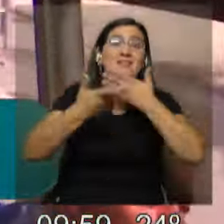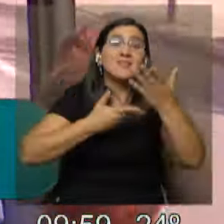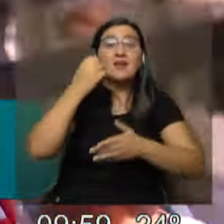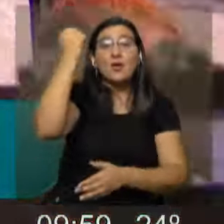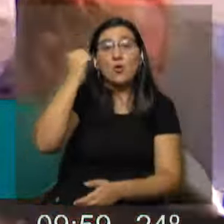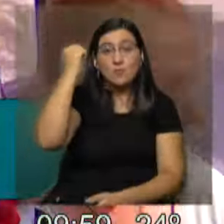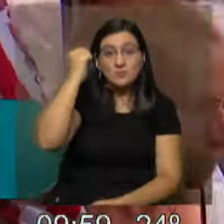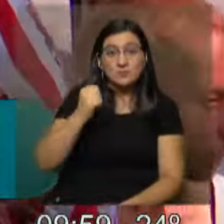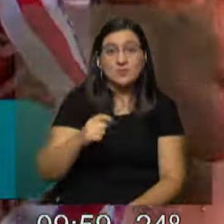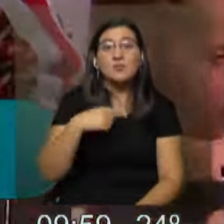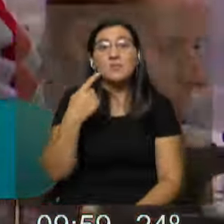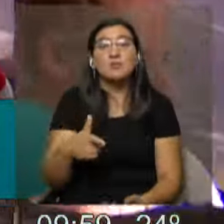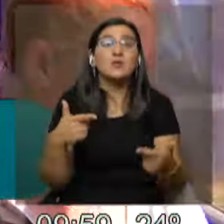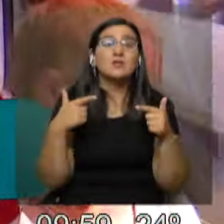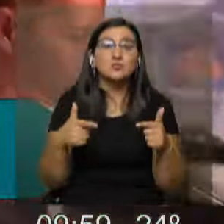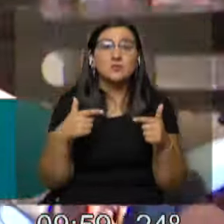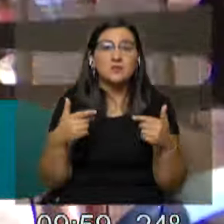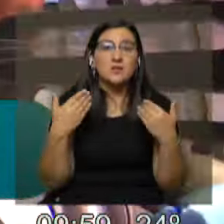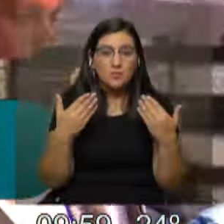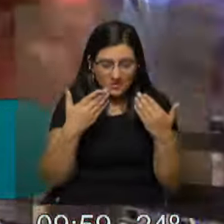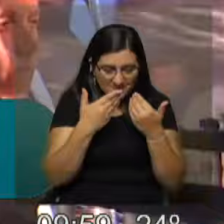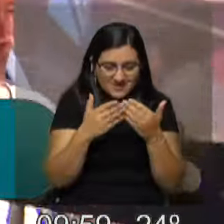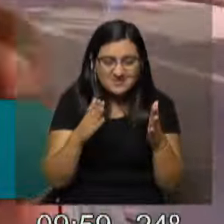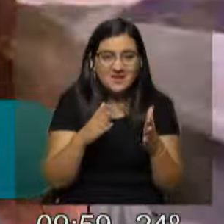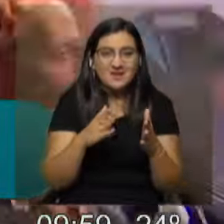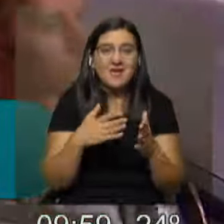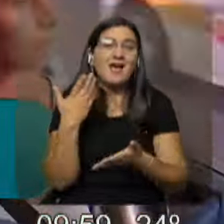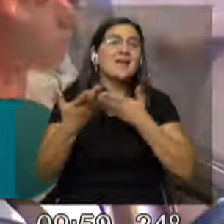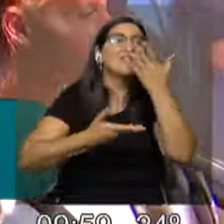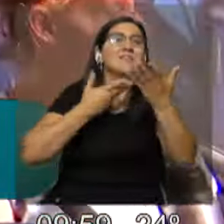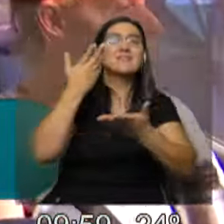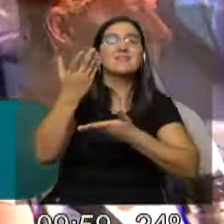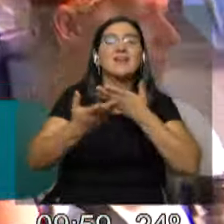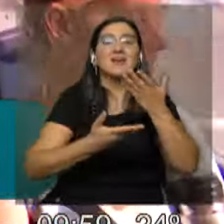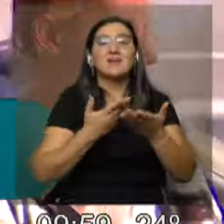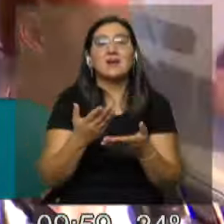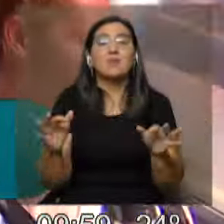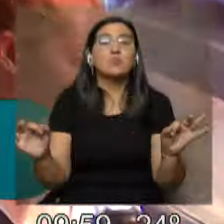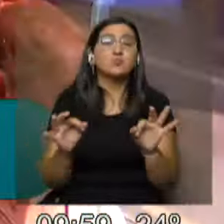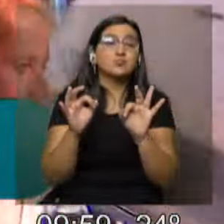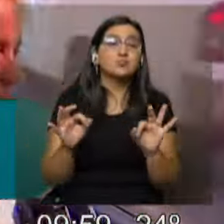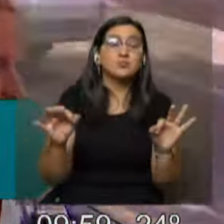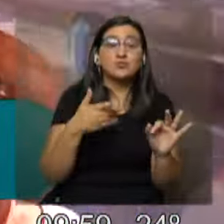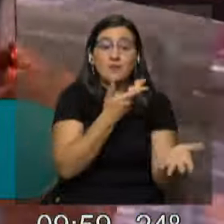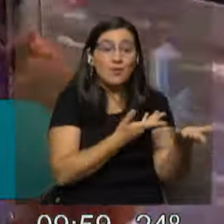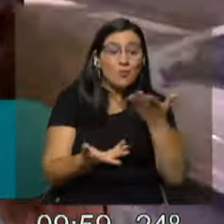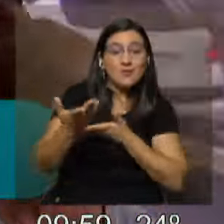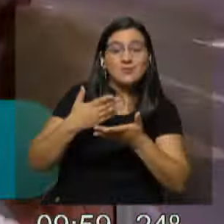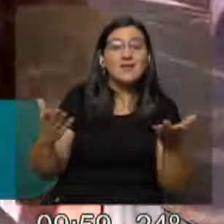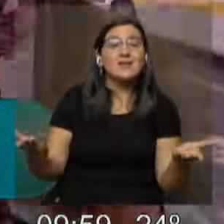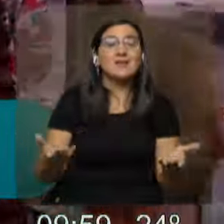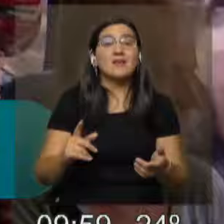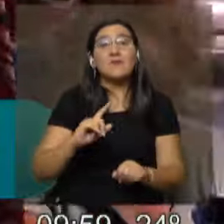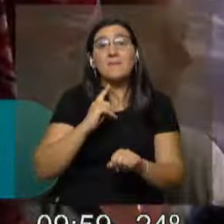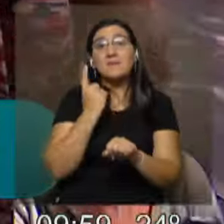mi carrera. Después tuve la suerte de poder empezar a cantar en el circuito tropical. Y voy a compartir una canción con ustedes que